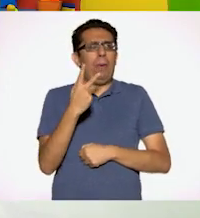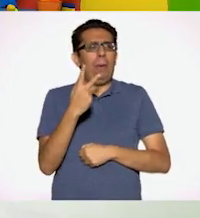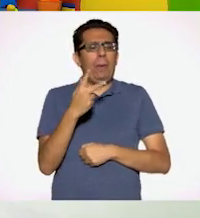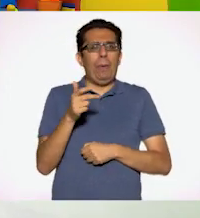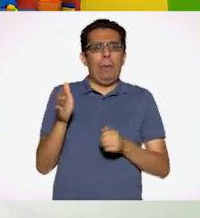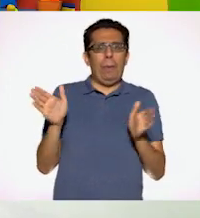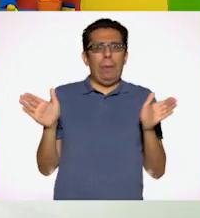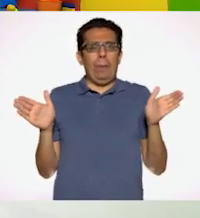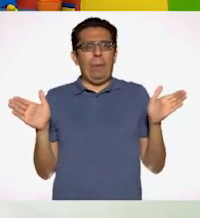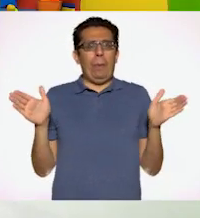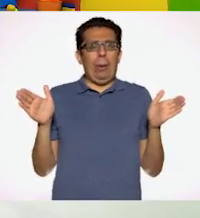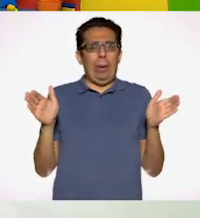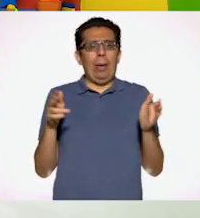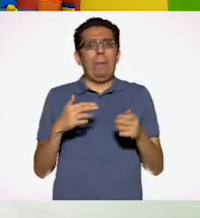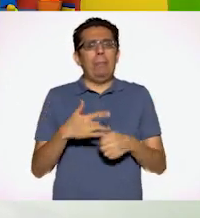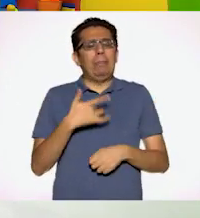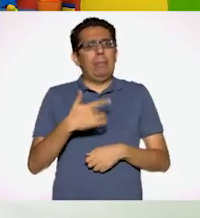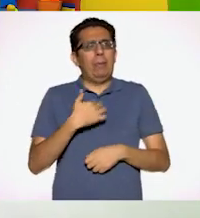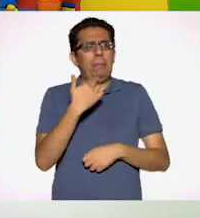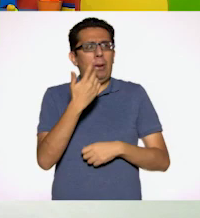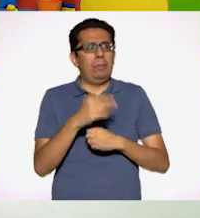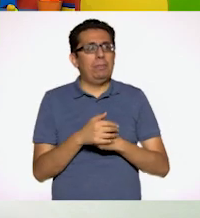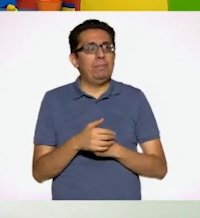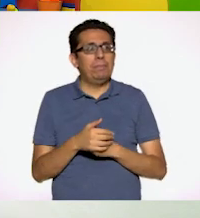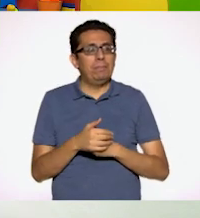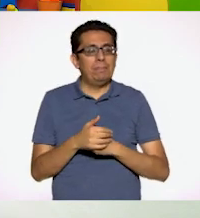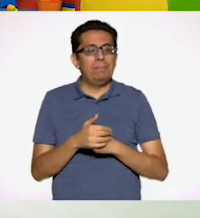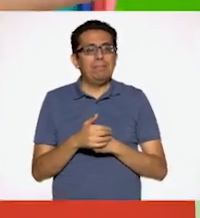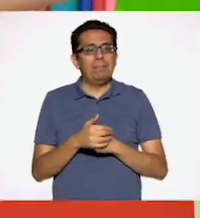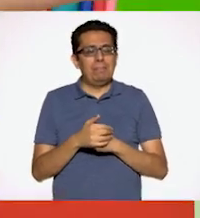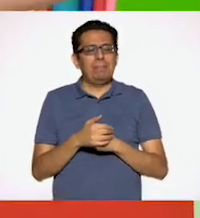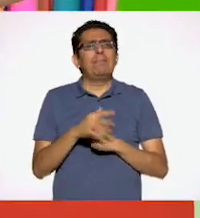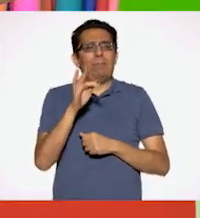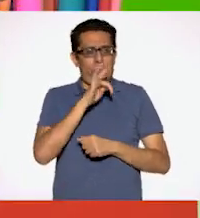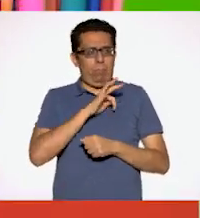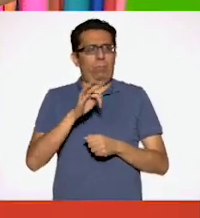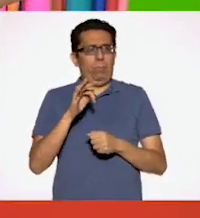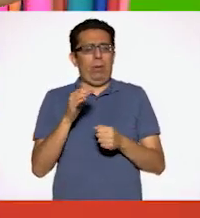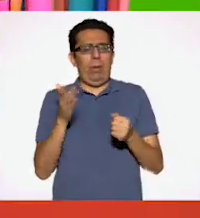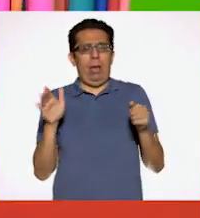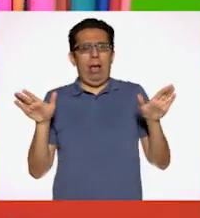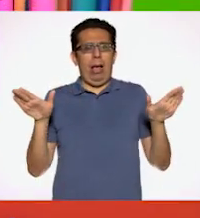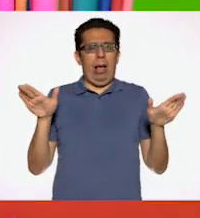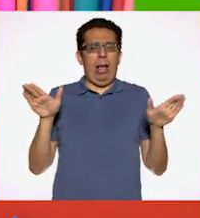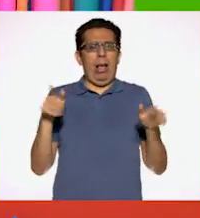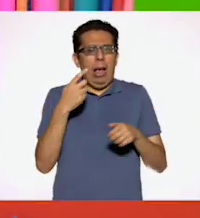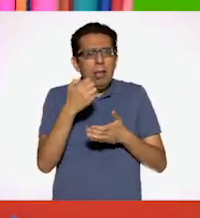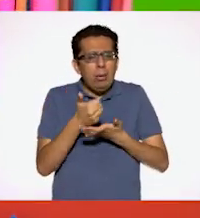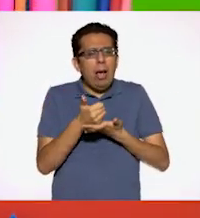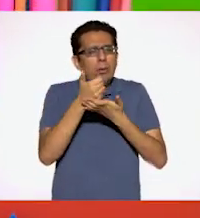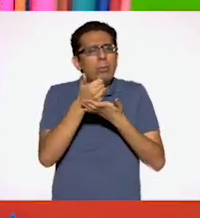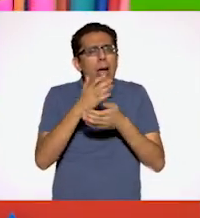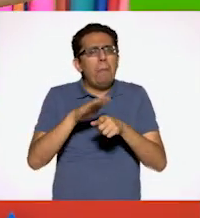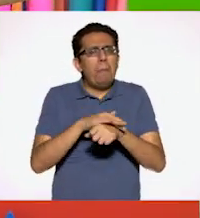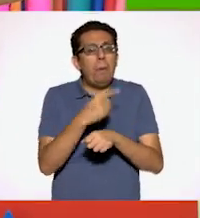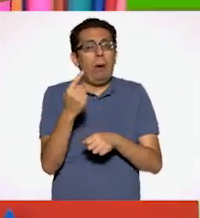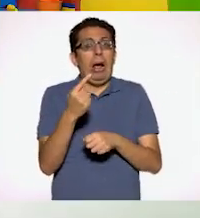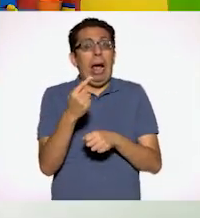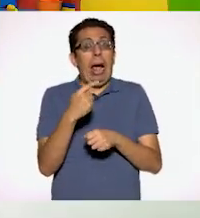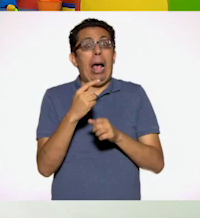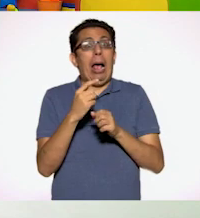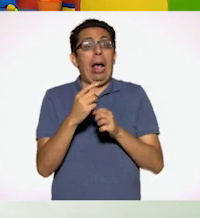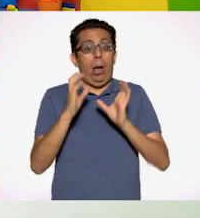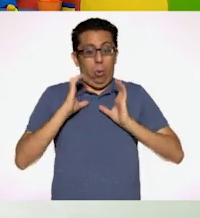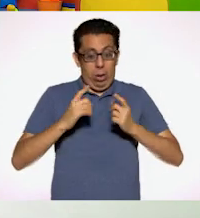llama lateral. Ponemos nuestros brazos laterales. ¿Y por qué me ayuda a pasar mejor si abro los brazos? Controlas tu